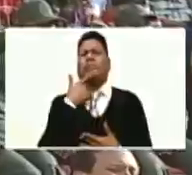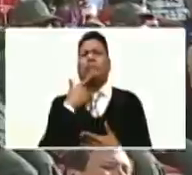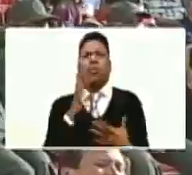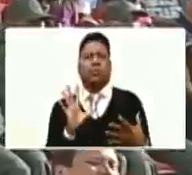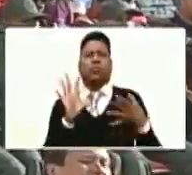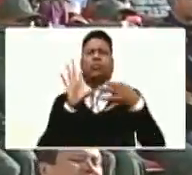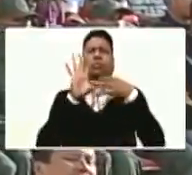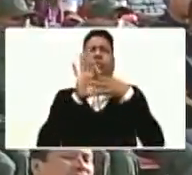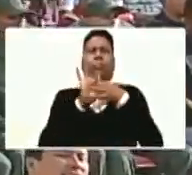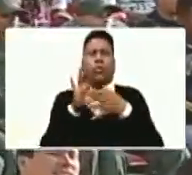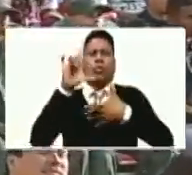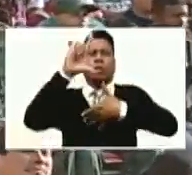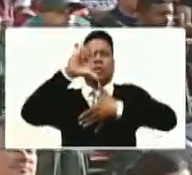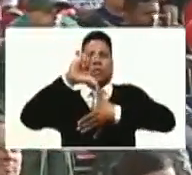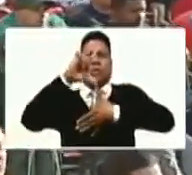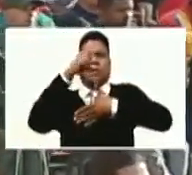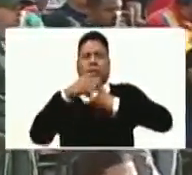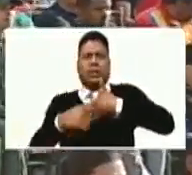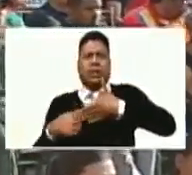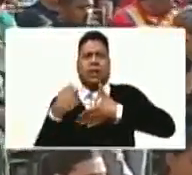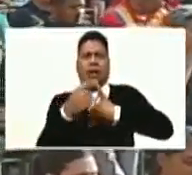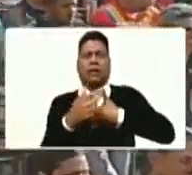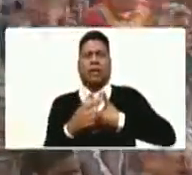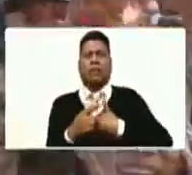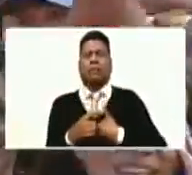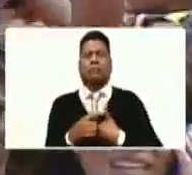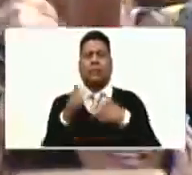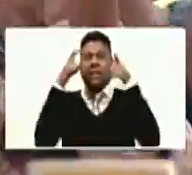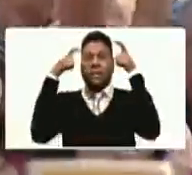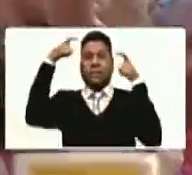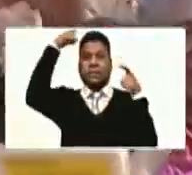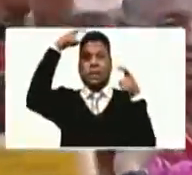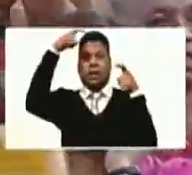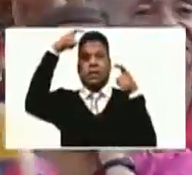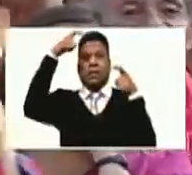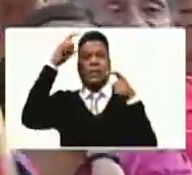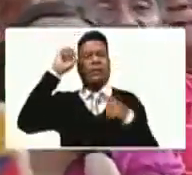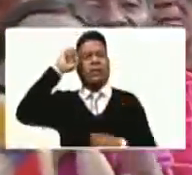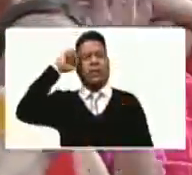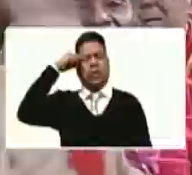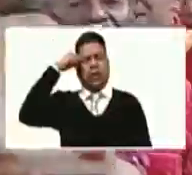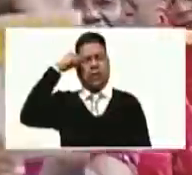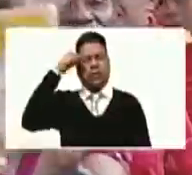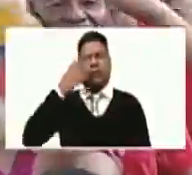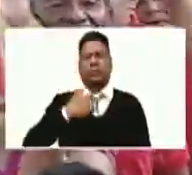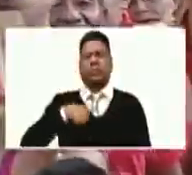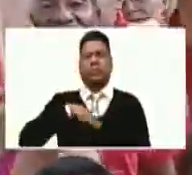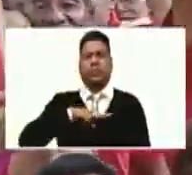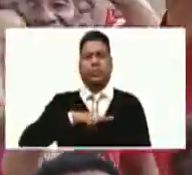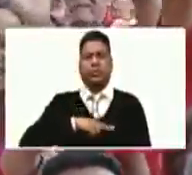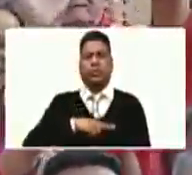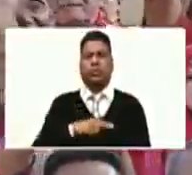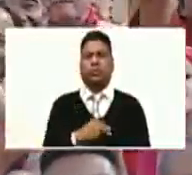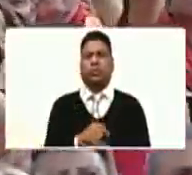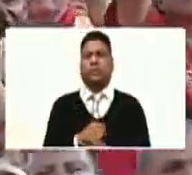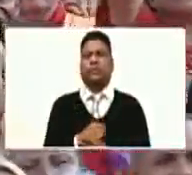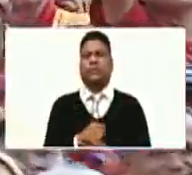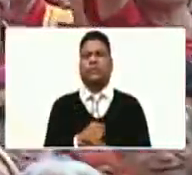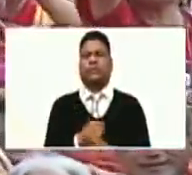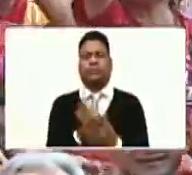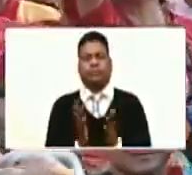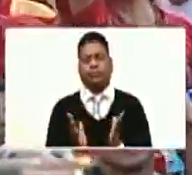Latinoamericana y Caribeña. Ese fue Hugo Chávez, ese es el Hugo Chávez que siempre recordaremos y ese es el Hugo Chávez por el cual nosotros